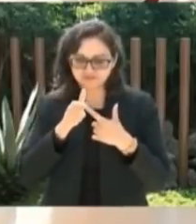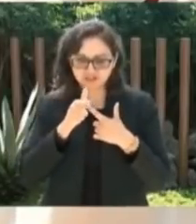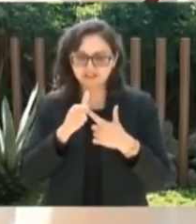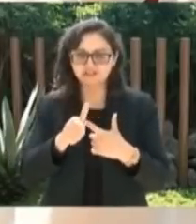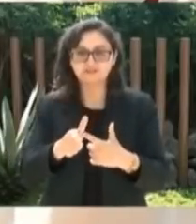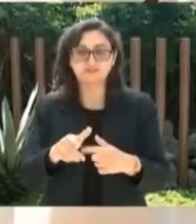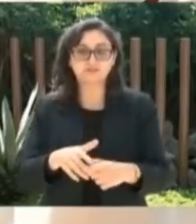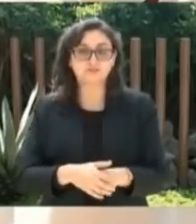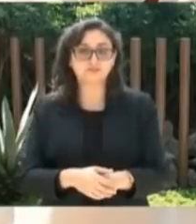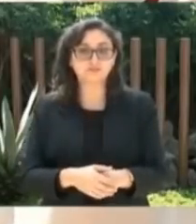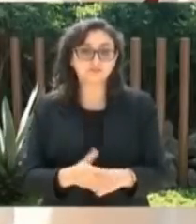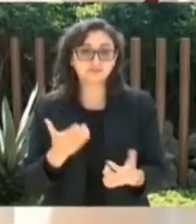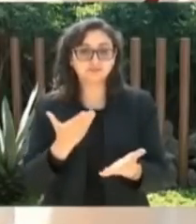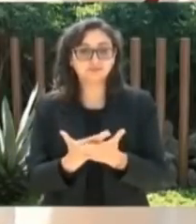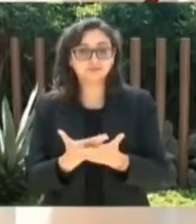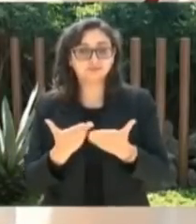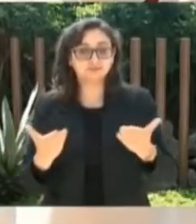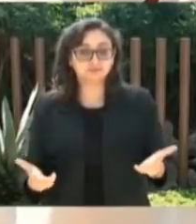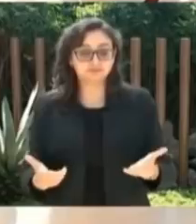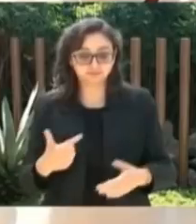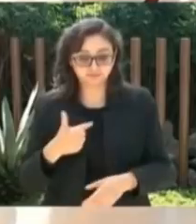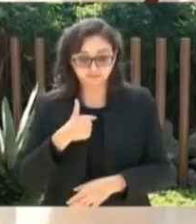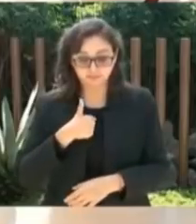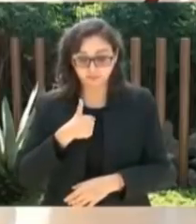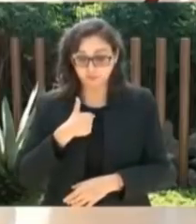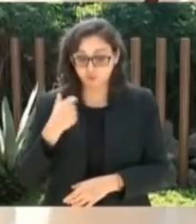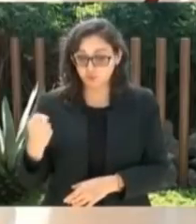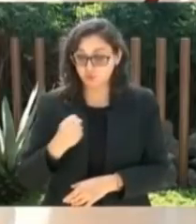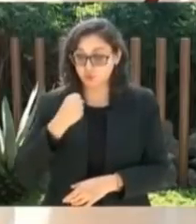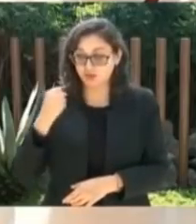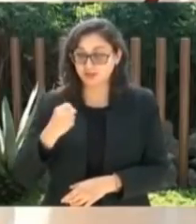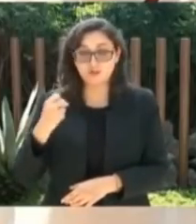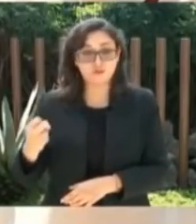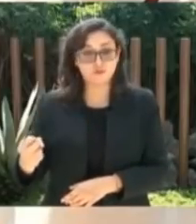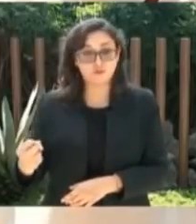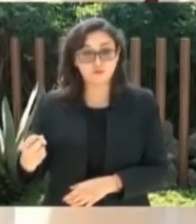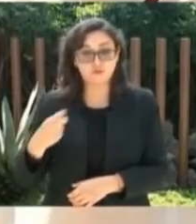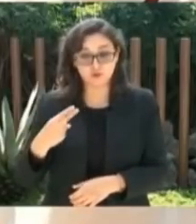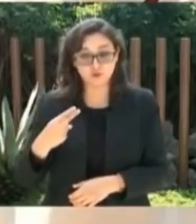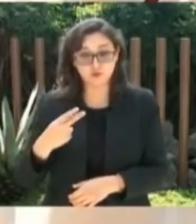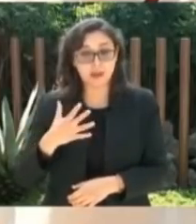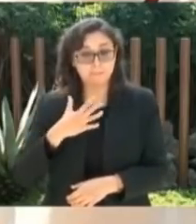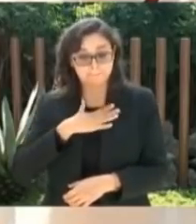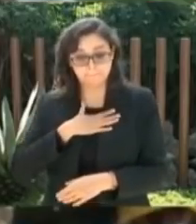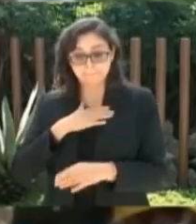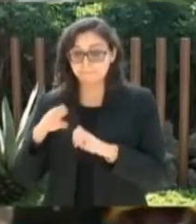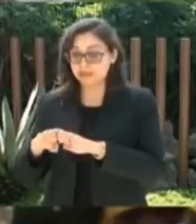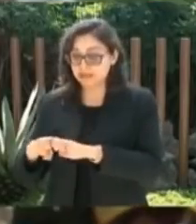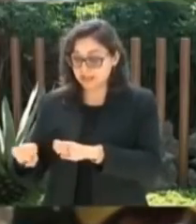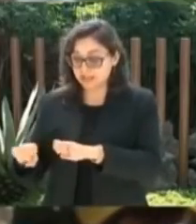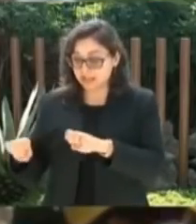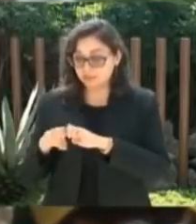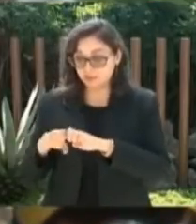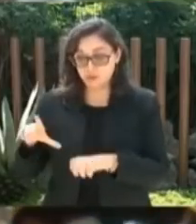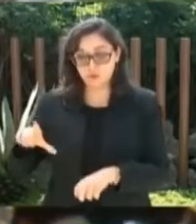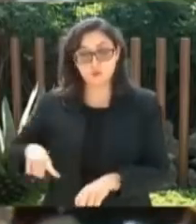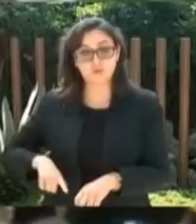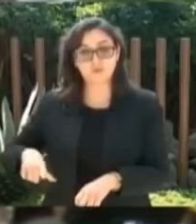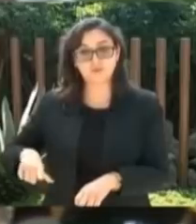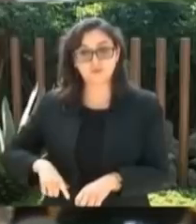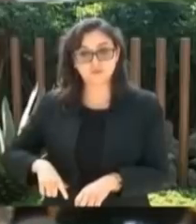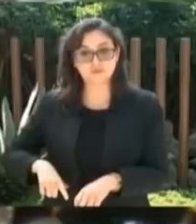la fortuna de contar en el equipo de gobierno